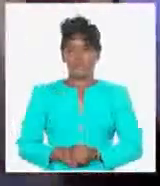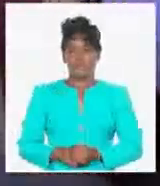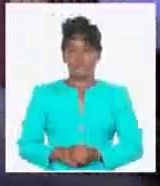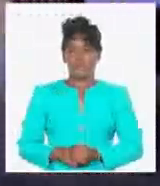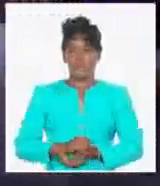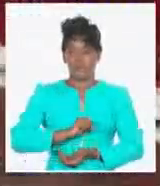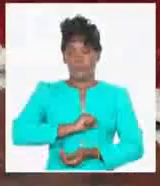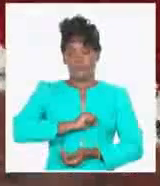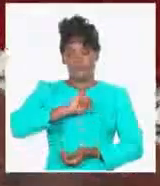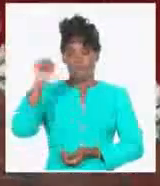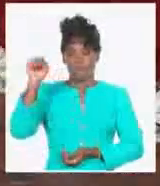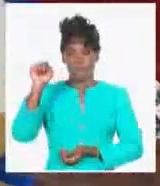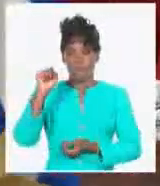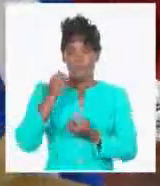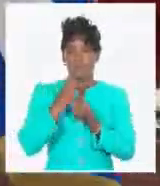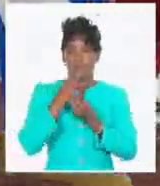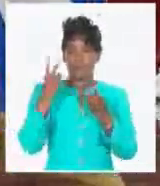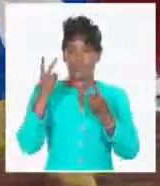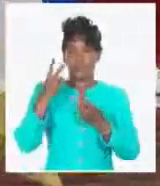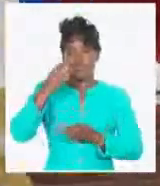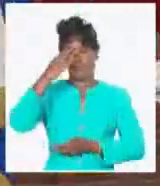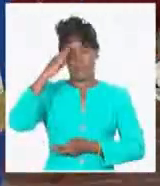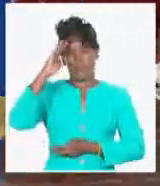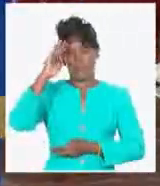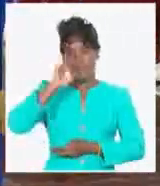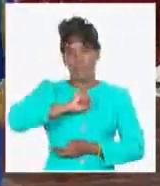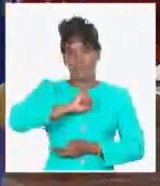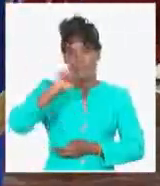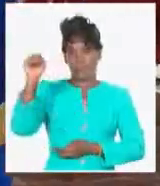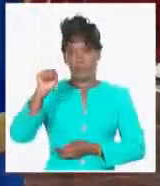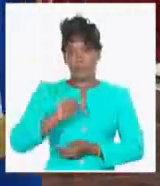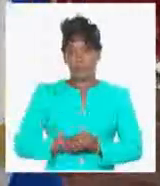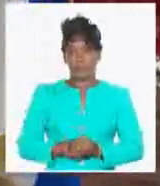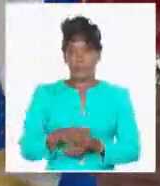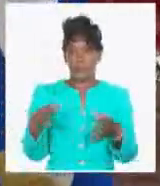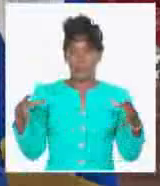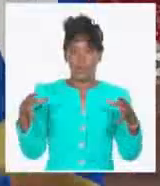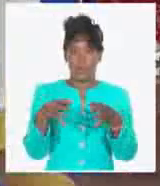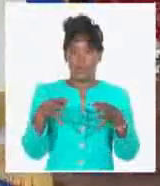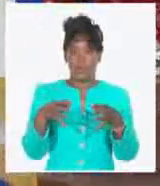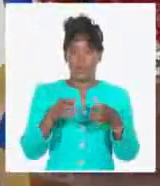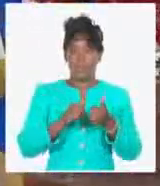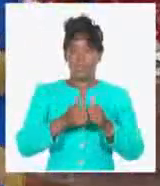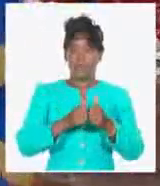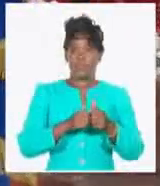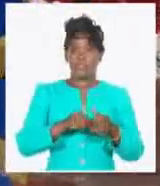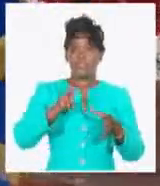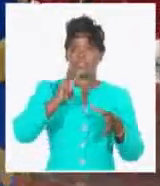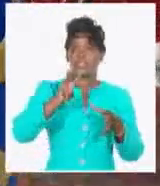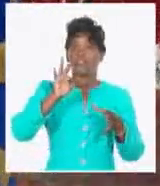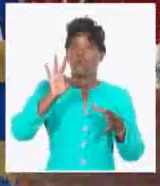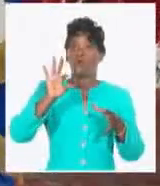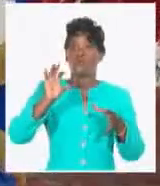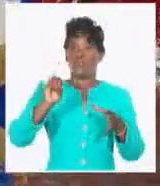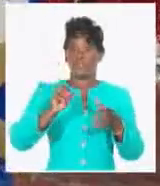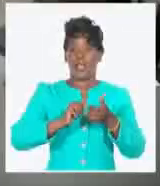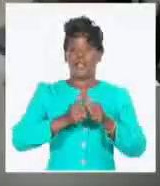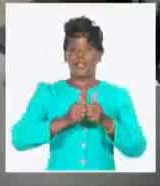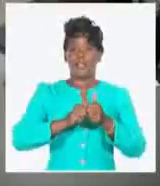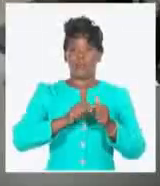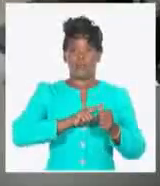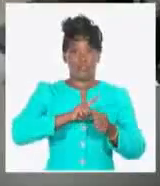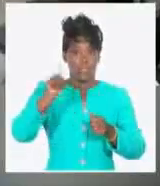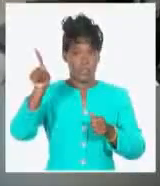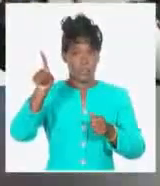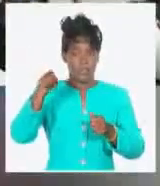la patria es vivir. La delegación de más de 380 atletas que en Santiago de Chile nos representan compiten